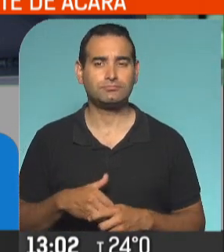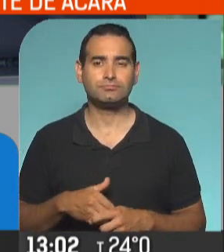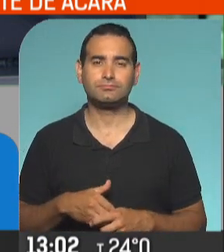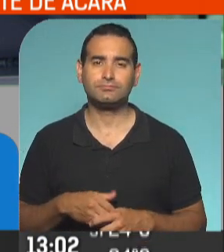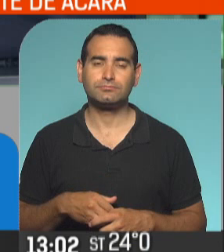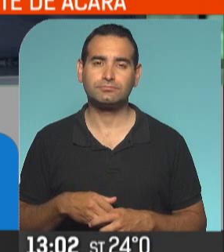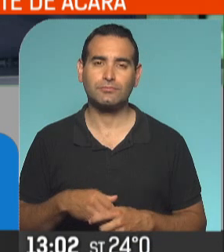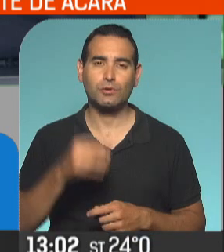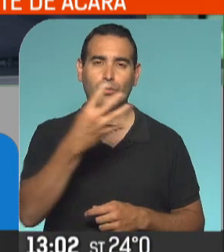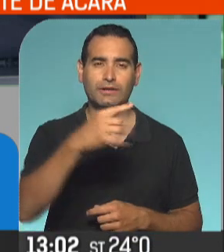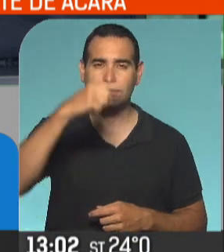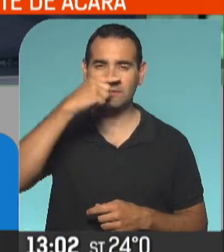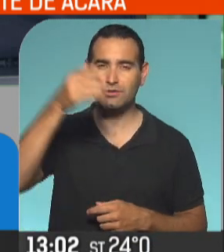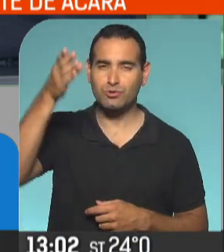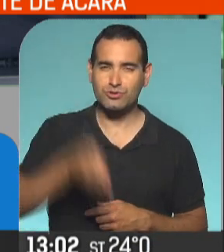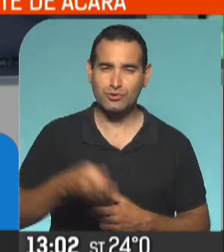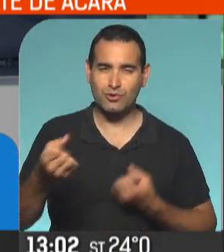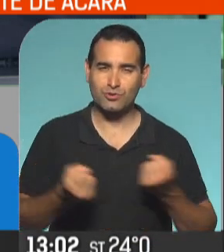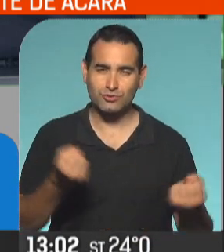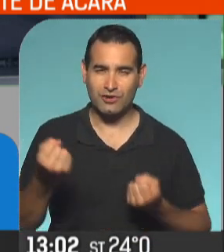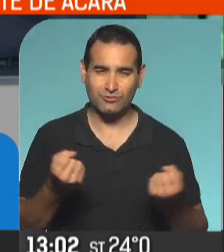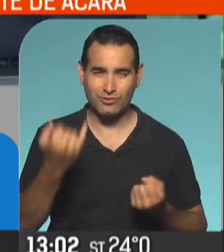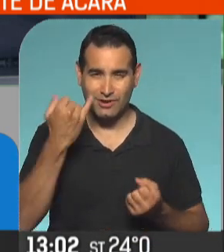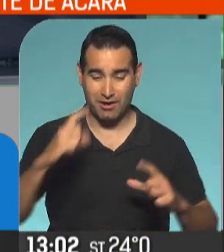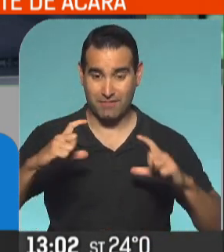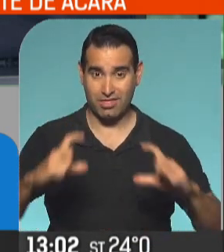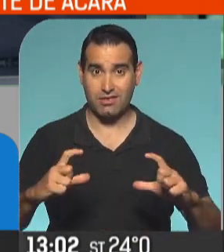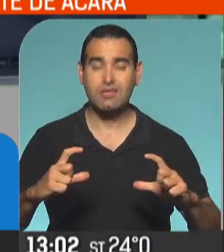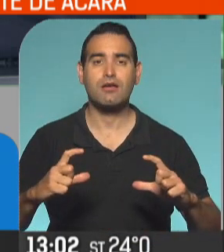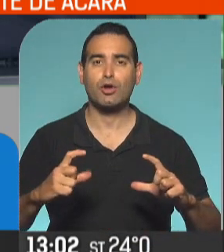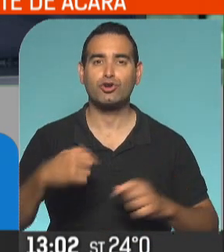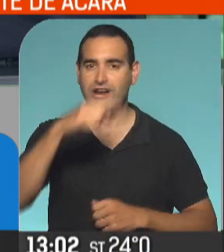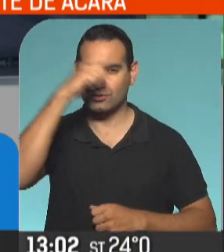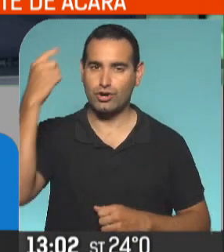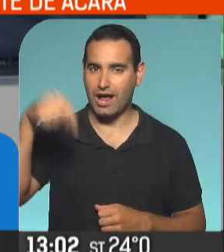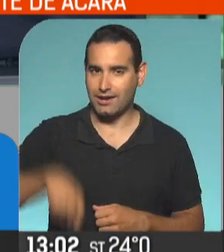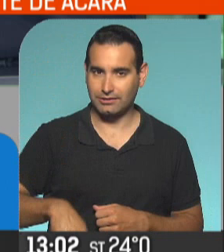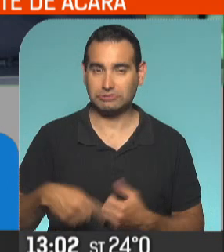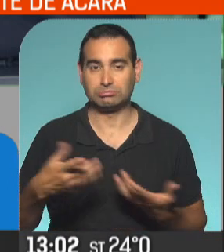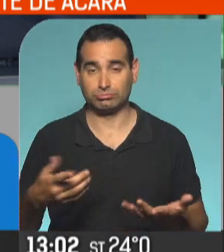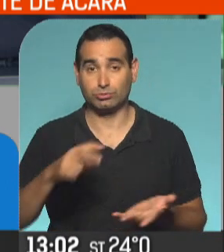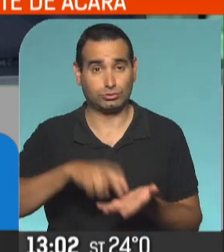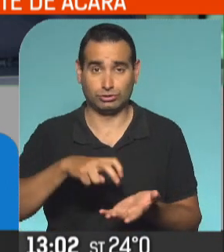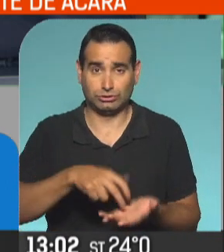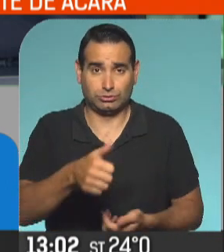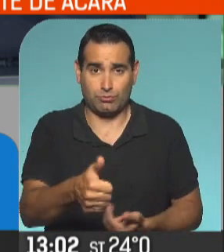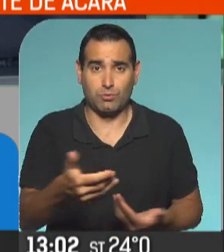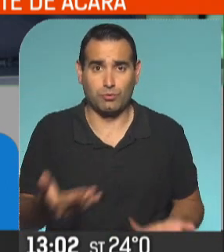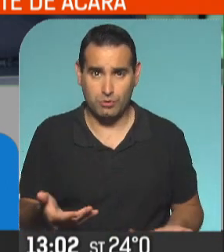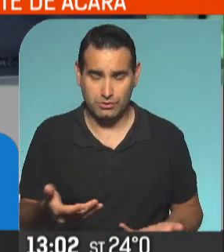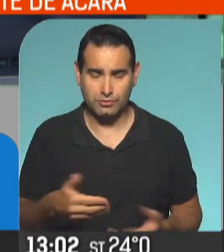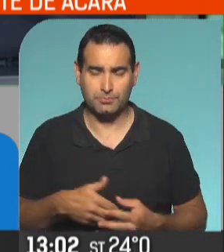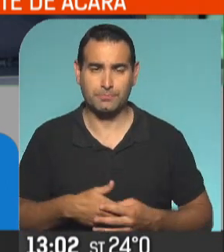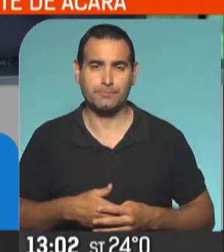el 47 por ciento de los autos patentados son nacionales lo cual es una muy buena noticia porque esto hace a